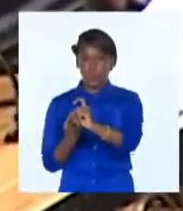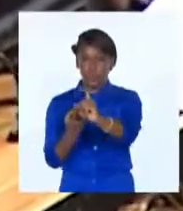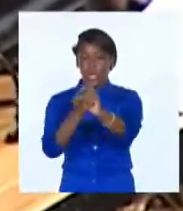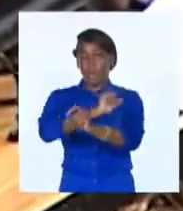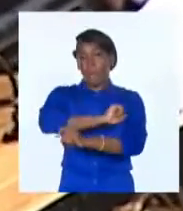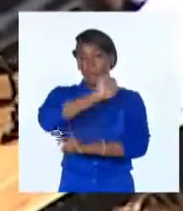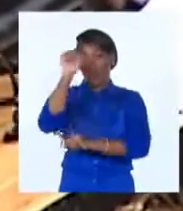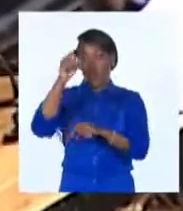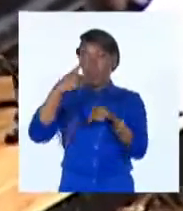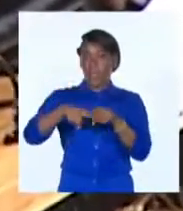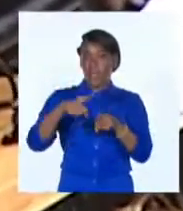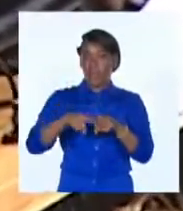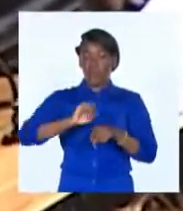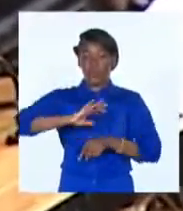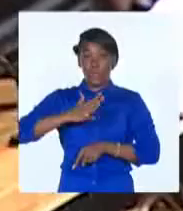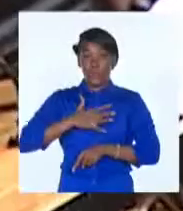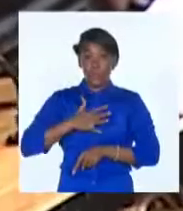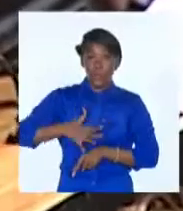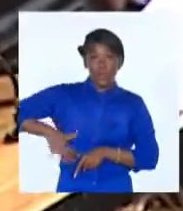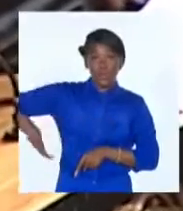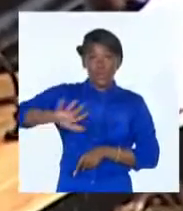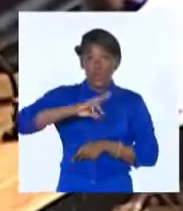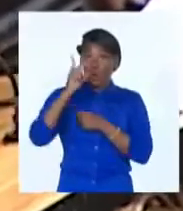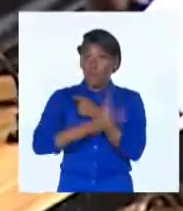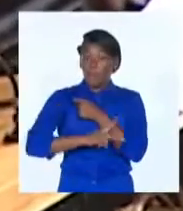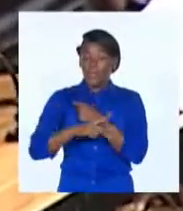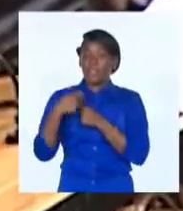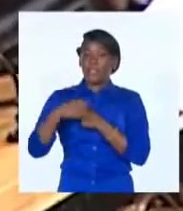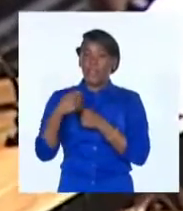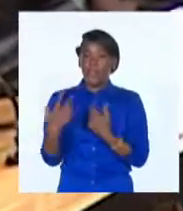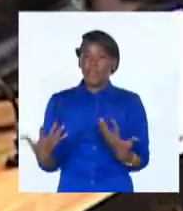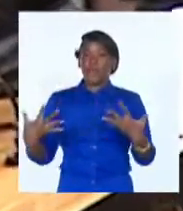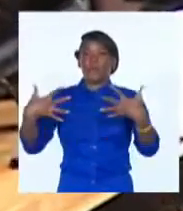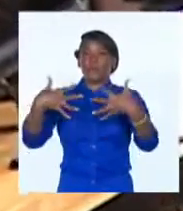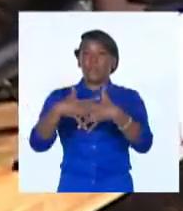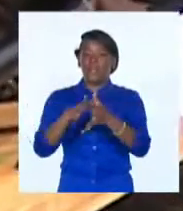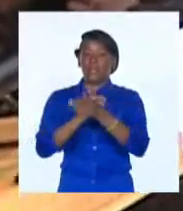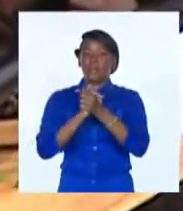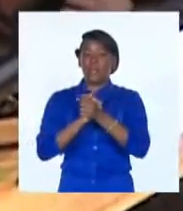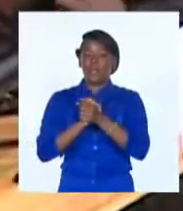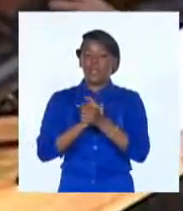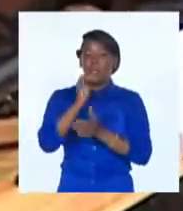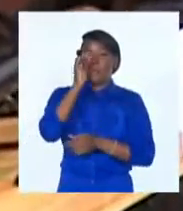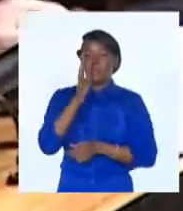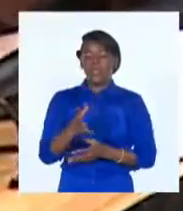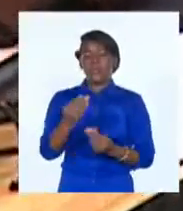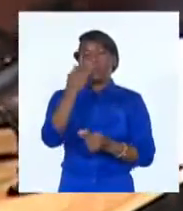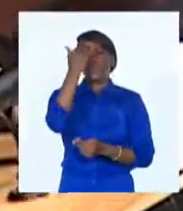esta institución que hoy nos reúne. Muchas gracias.